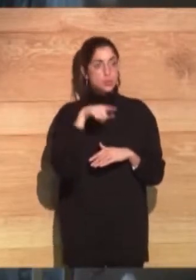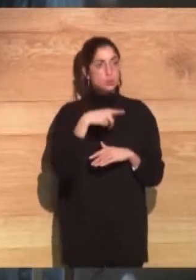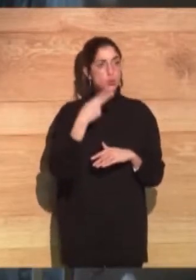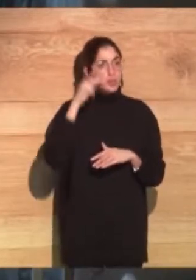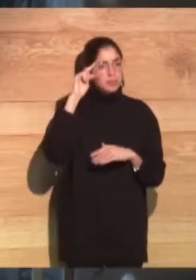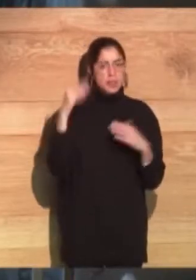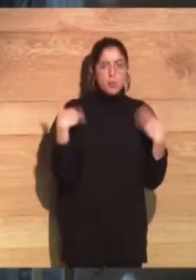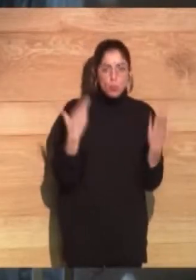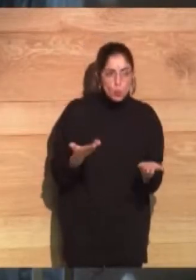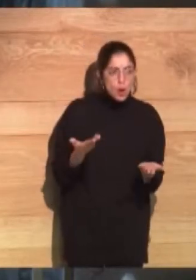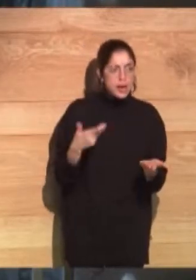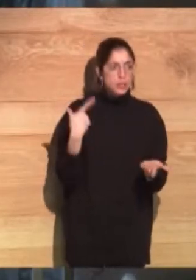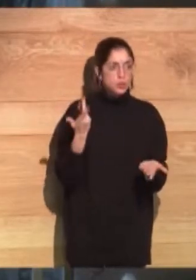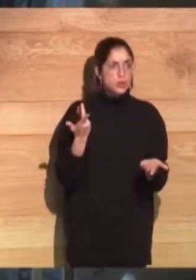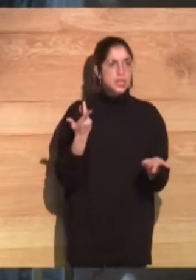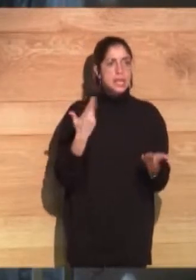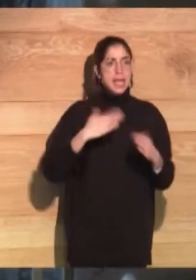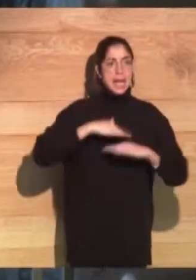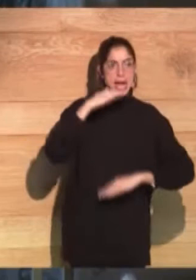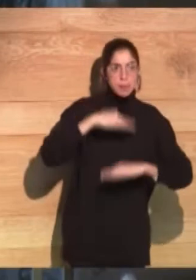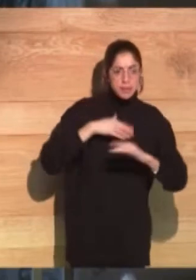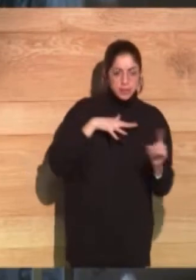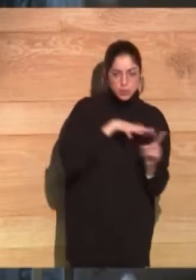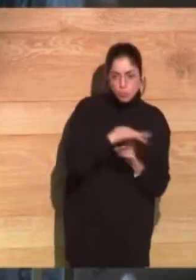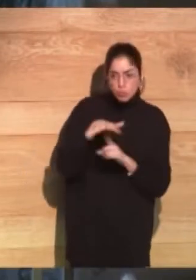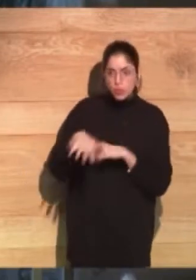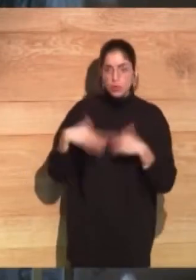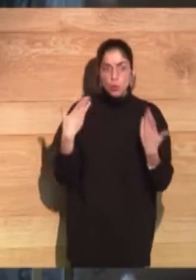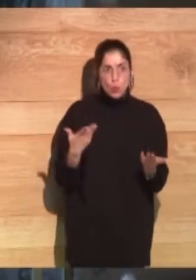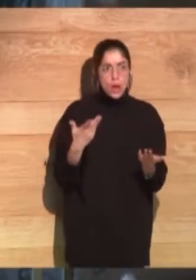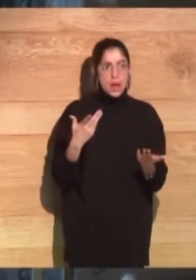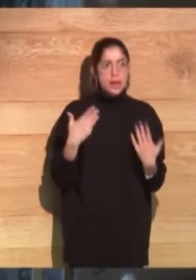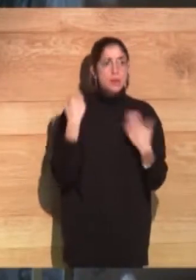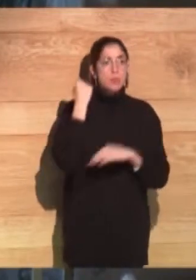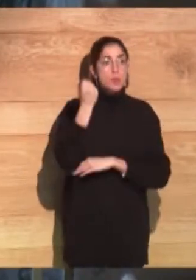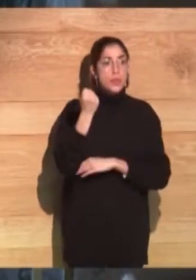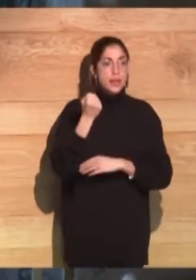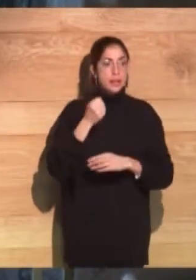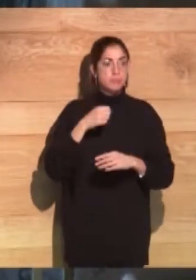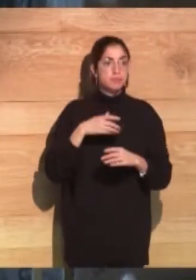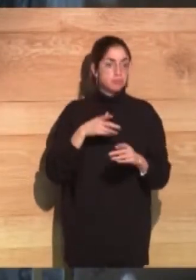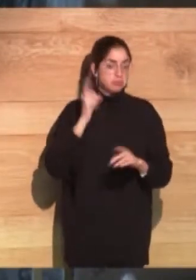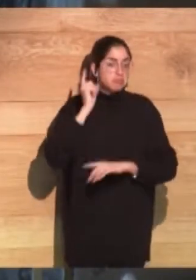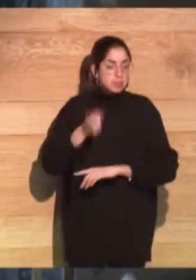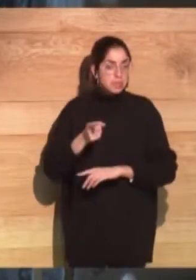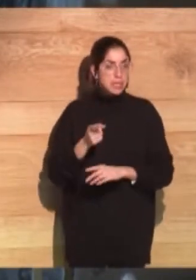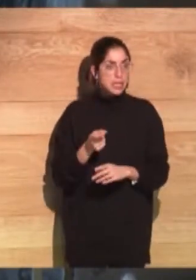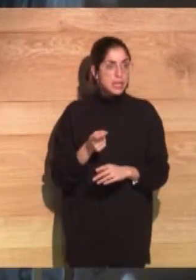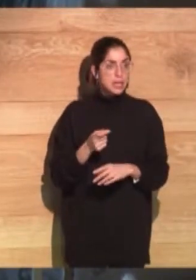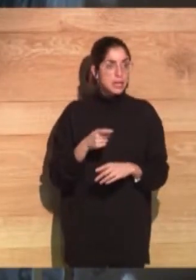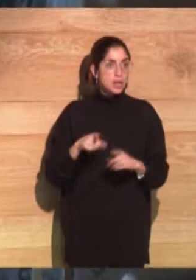construyendo esa capacidad de influencia, de ejercer el poder que luego le llevó a la presidencia? Porque